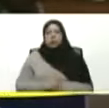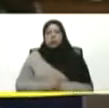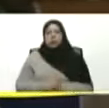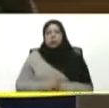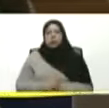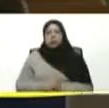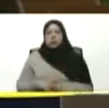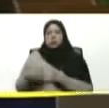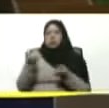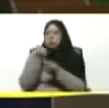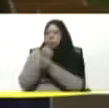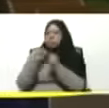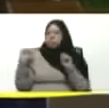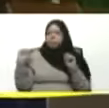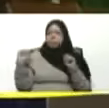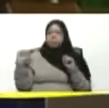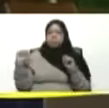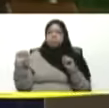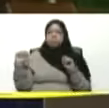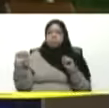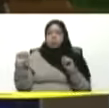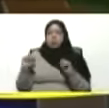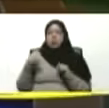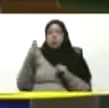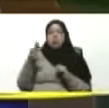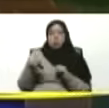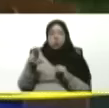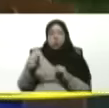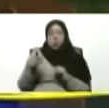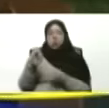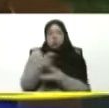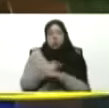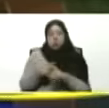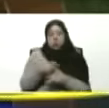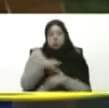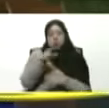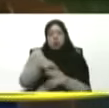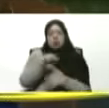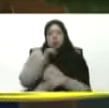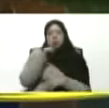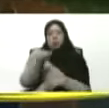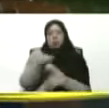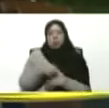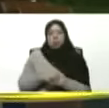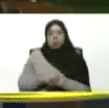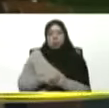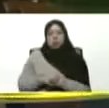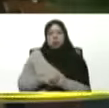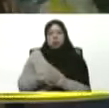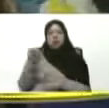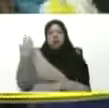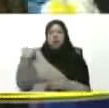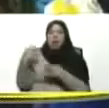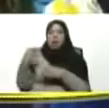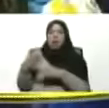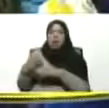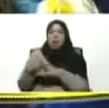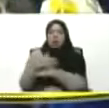Era imposible. En un país gobernado por gente tan mala, esa Cuarta República